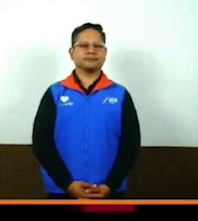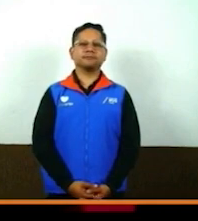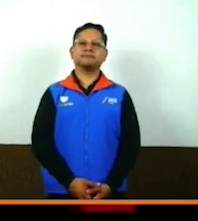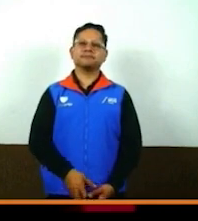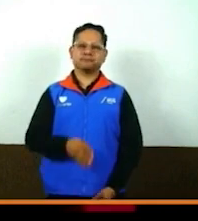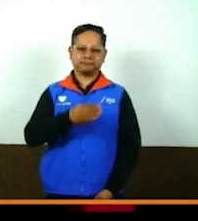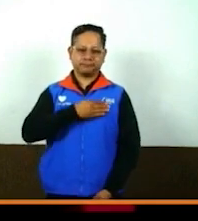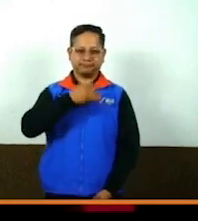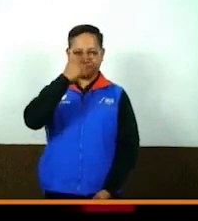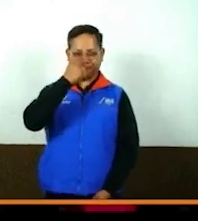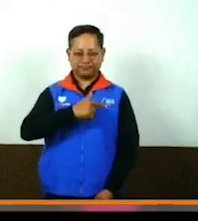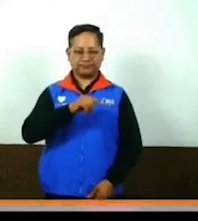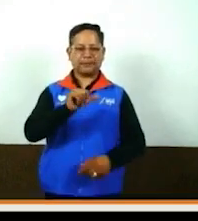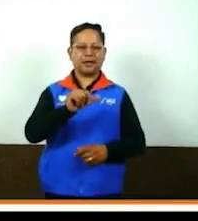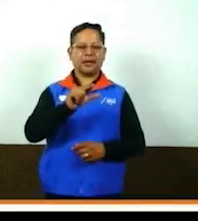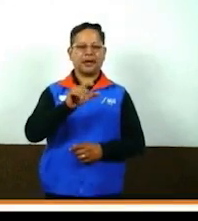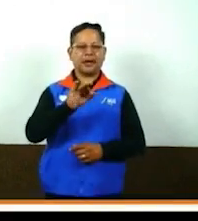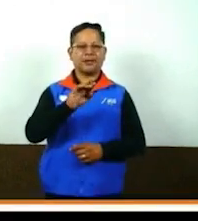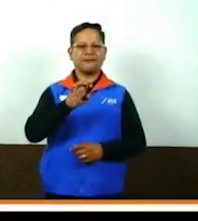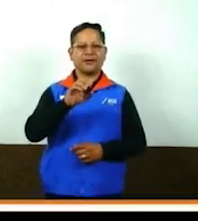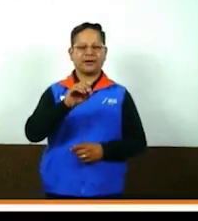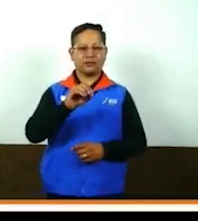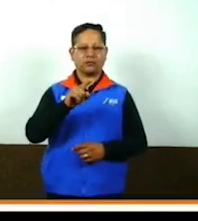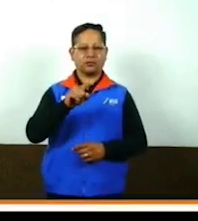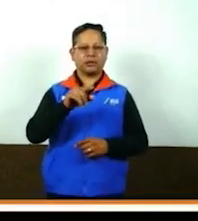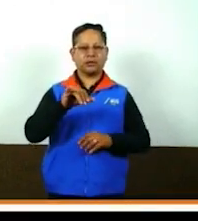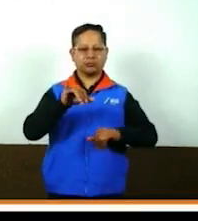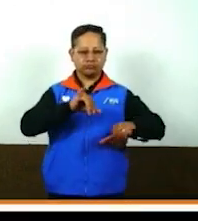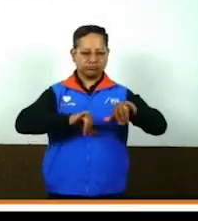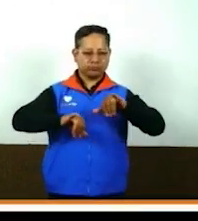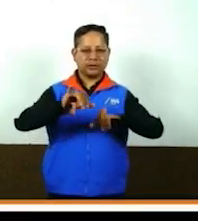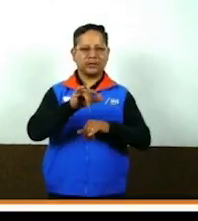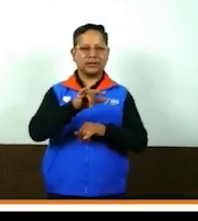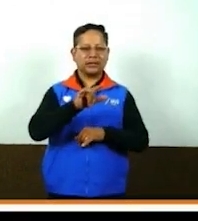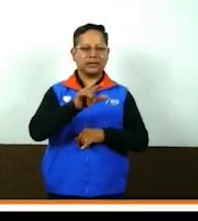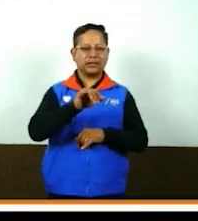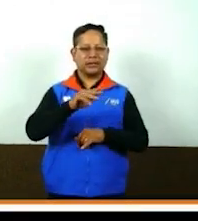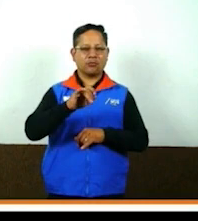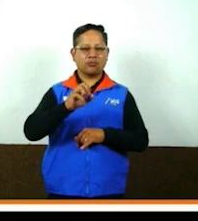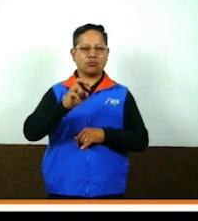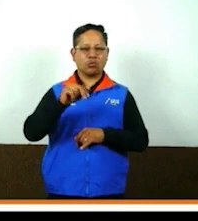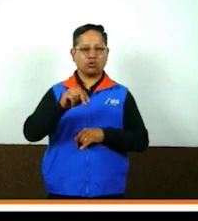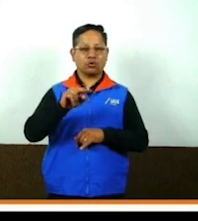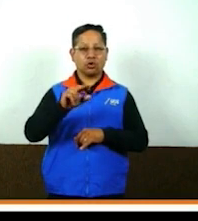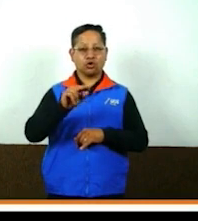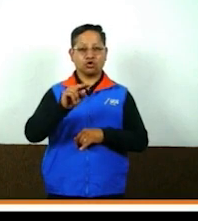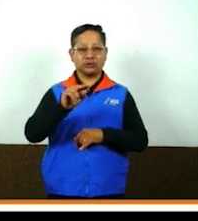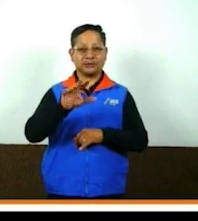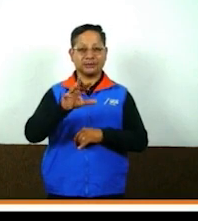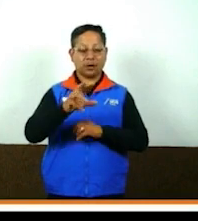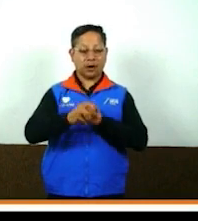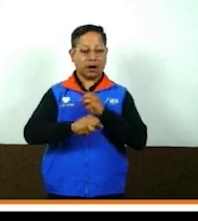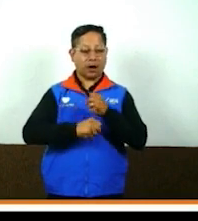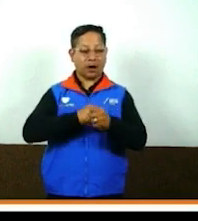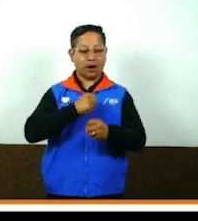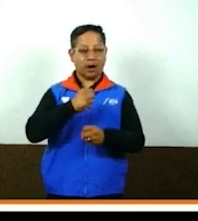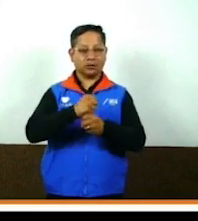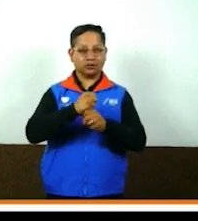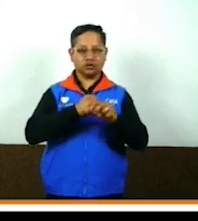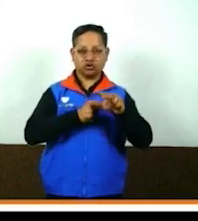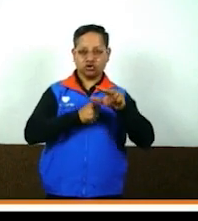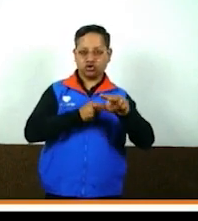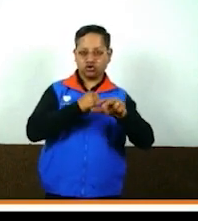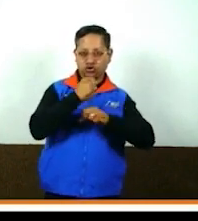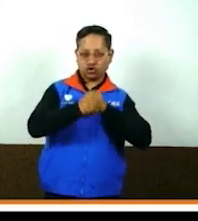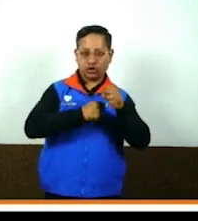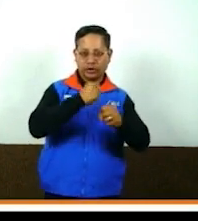Buenas noches, Alfredo Rimoch de Laboratorios Liomont, empresa de 85 años y 18 años